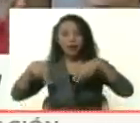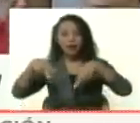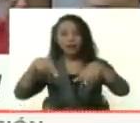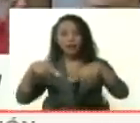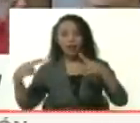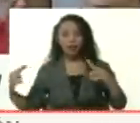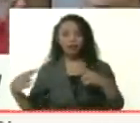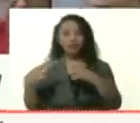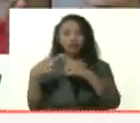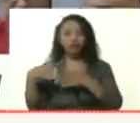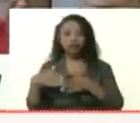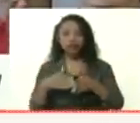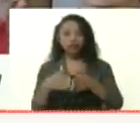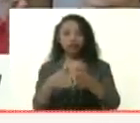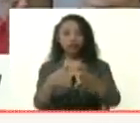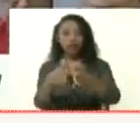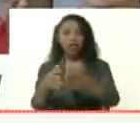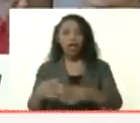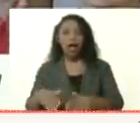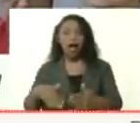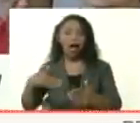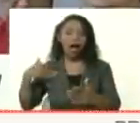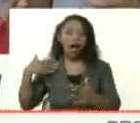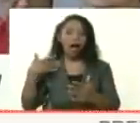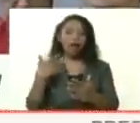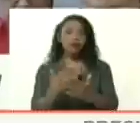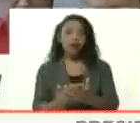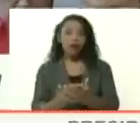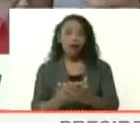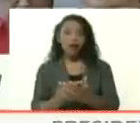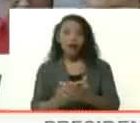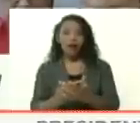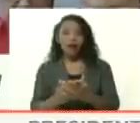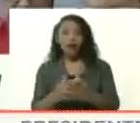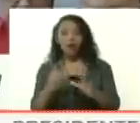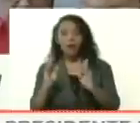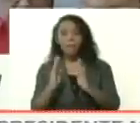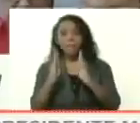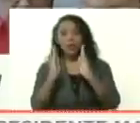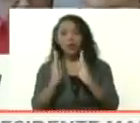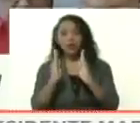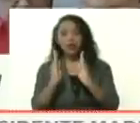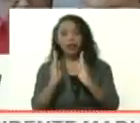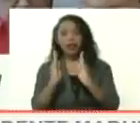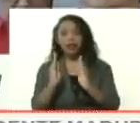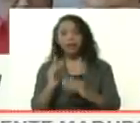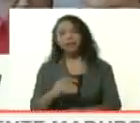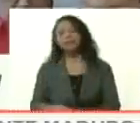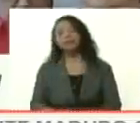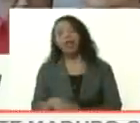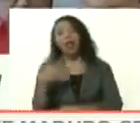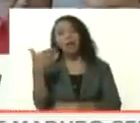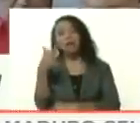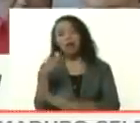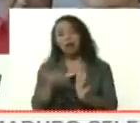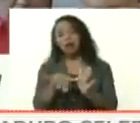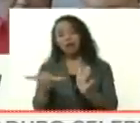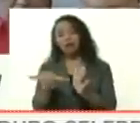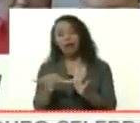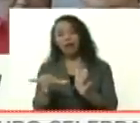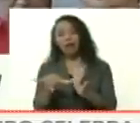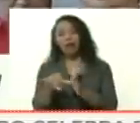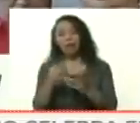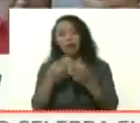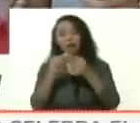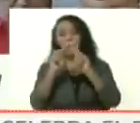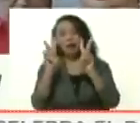recorrido, llegar nuevamente al Paseo de los Próceres y allí finalizar con un gran concierto de unidad por la paz de